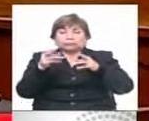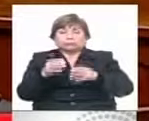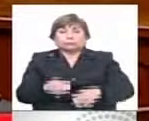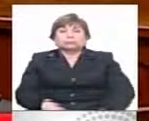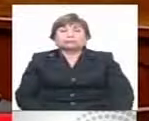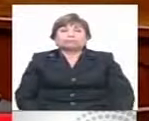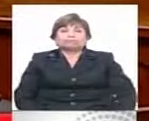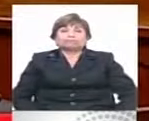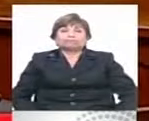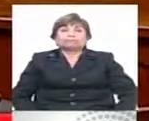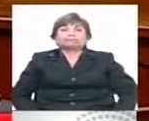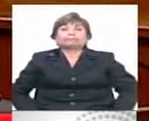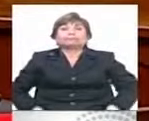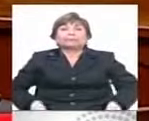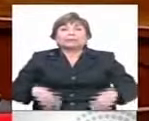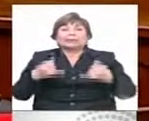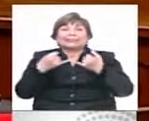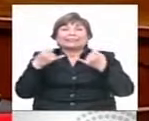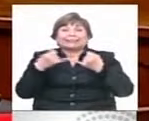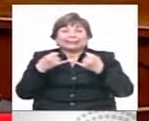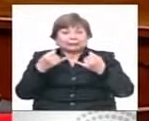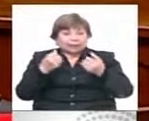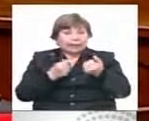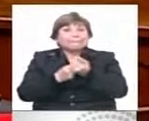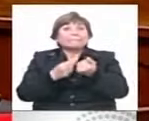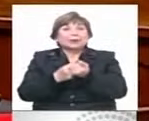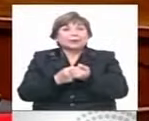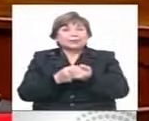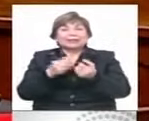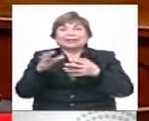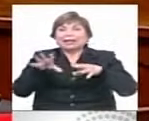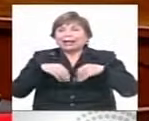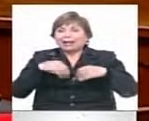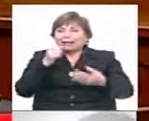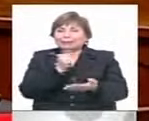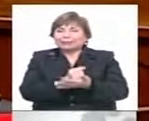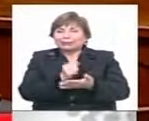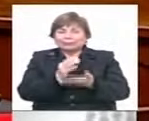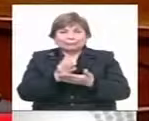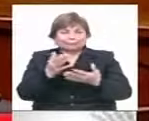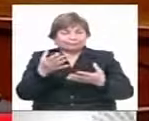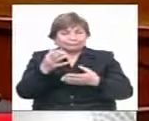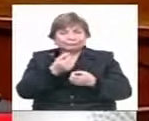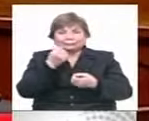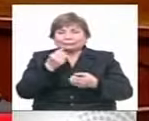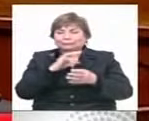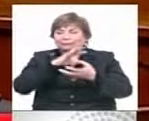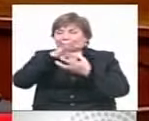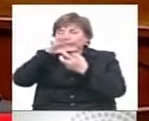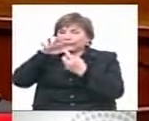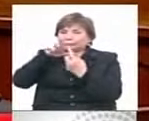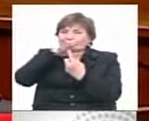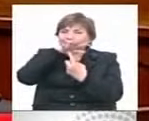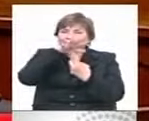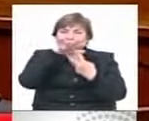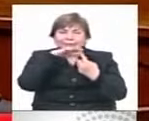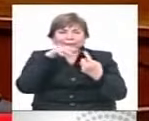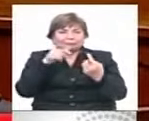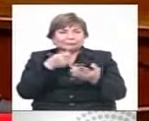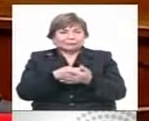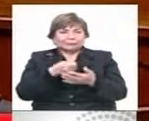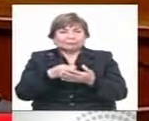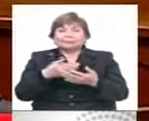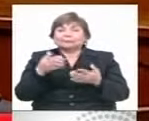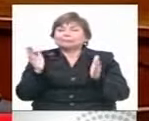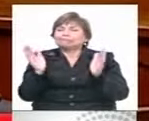en conexiones a Internet y a apoyar la adaptación de las poblaciones al calentamiento global mediante inversiones